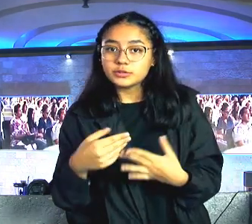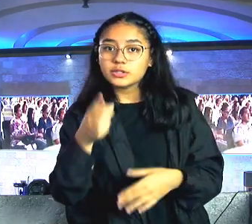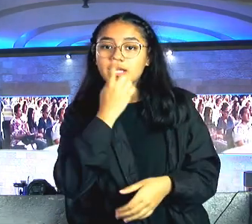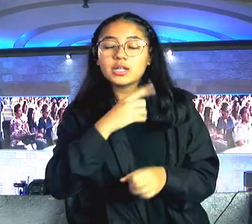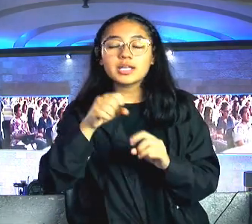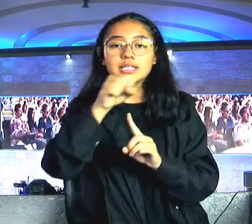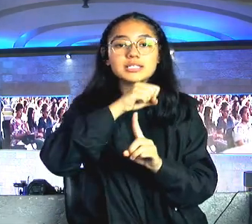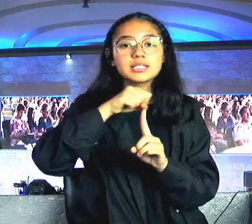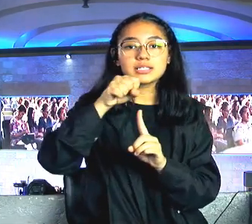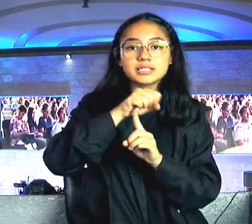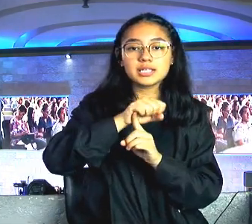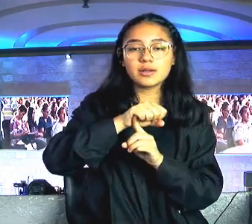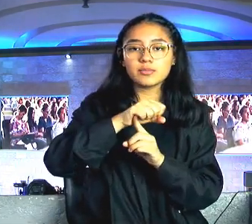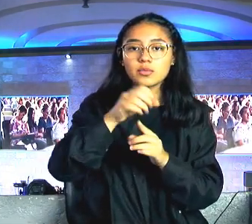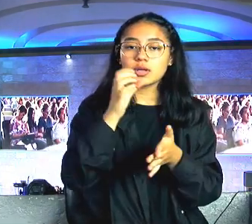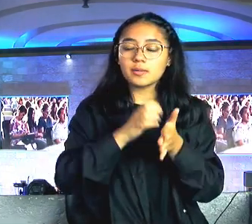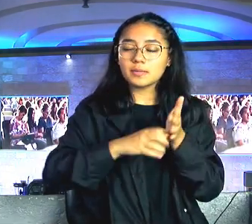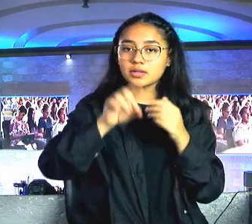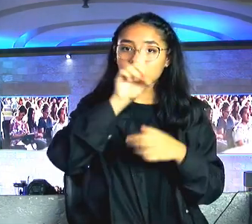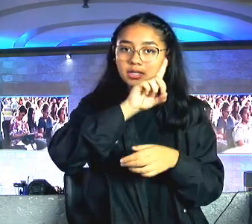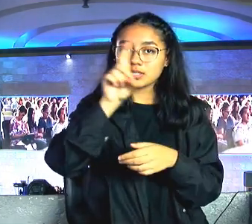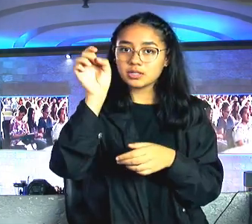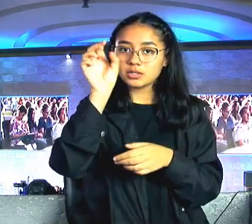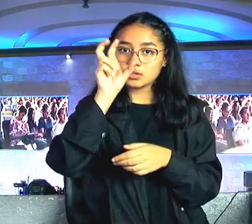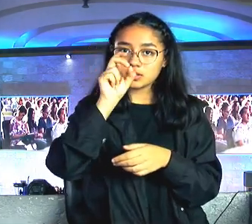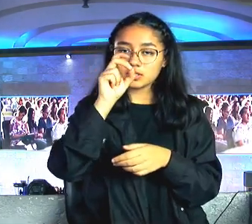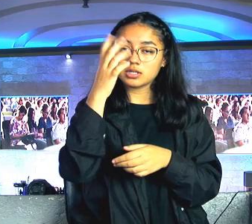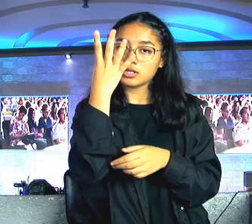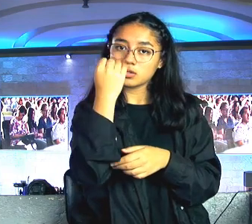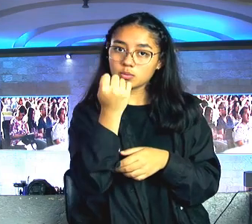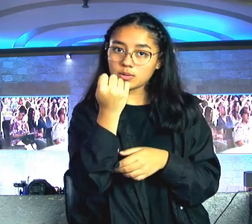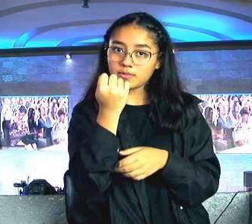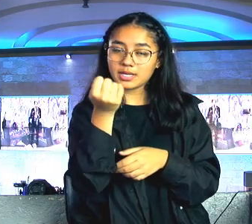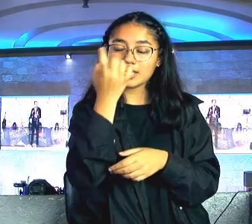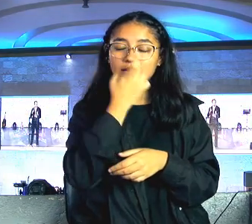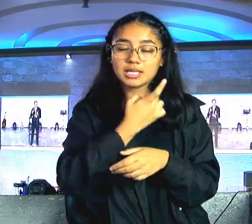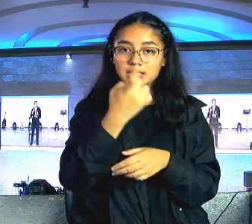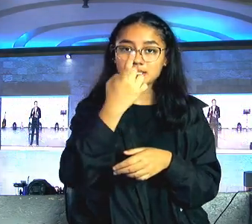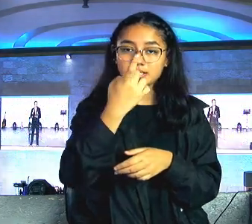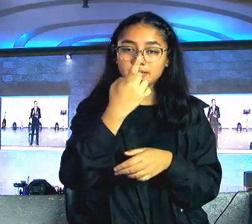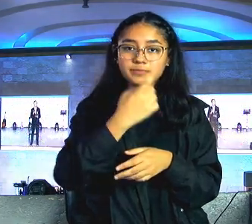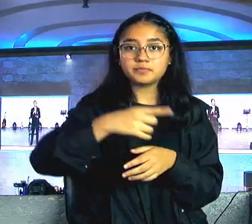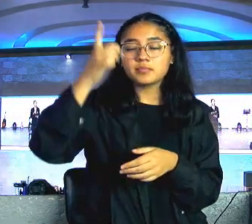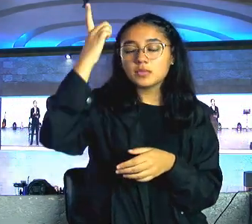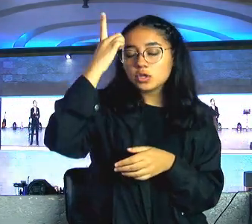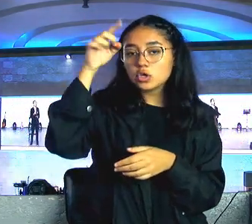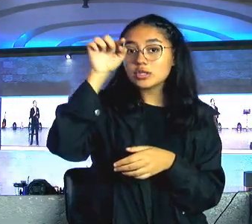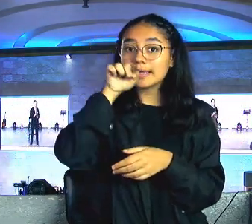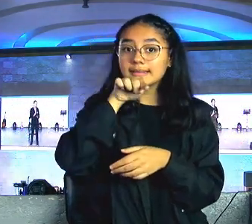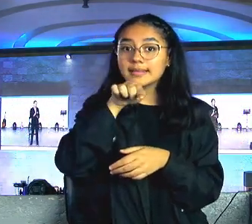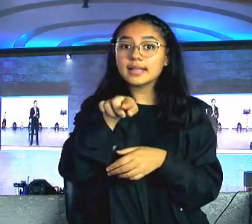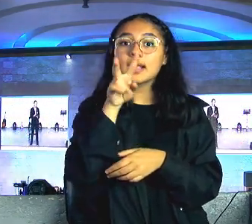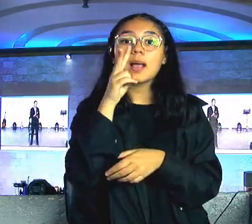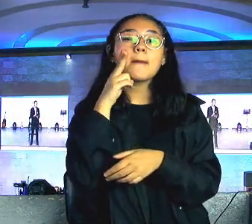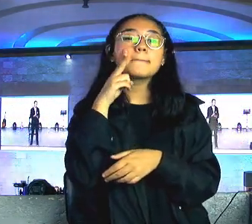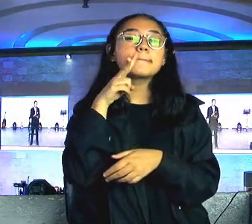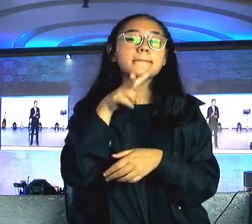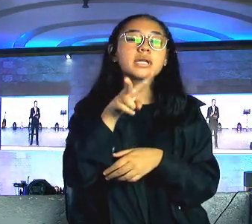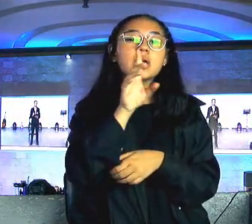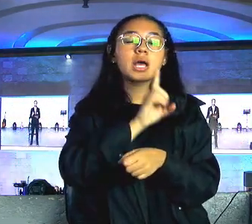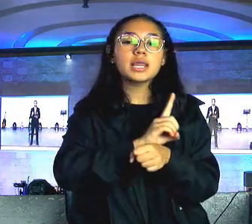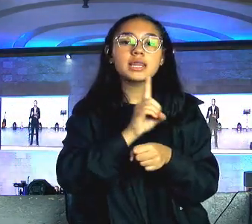Salmo 139, y lo vamos a analizar porque este salmo es increíble. Dios te ha mirado desde que